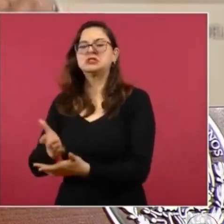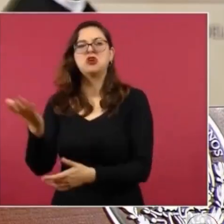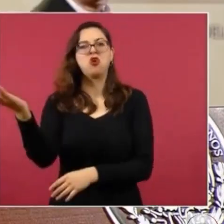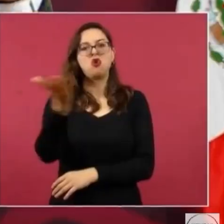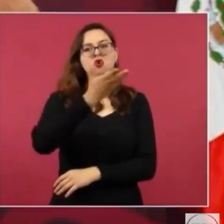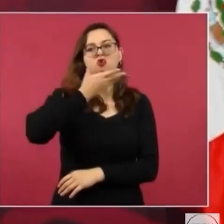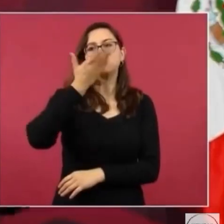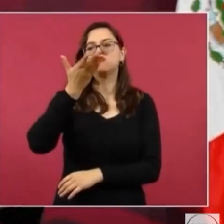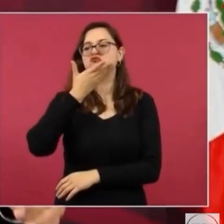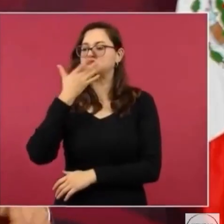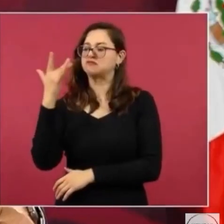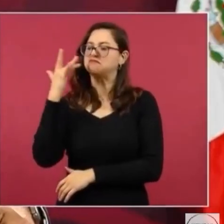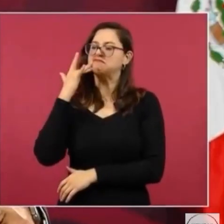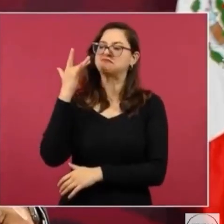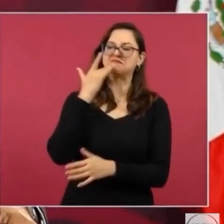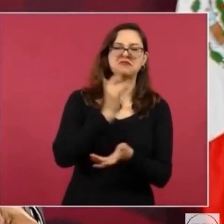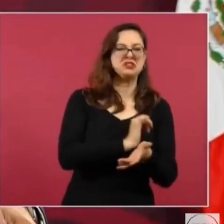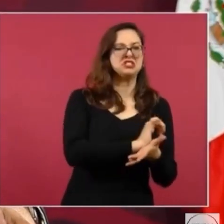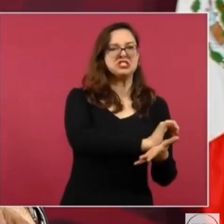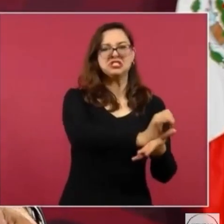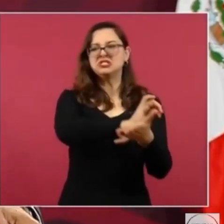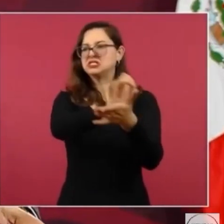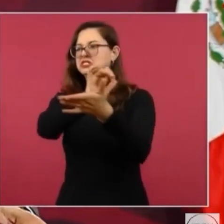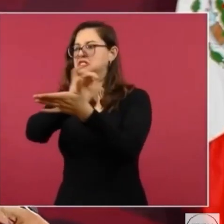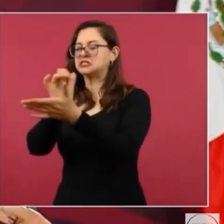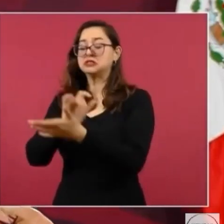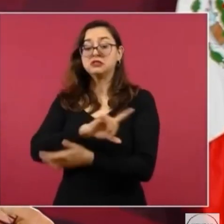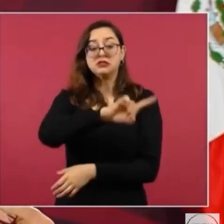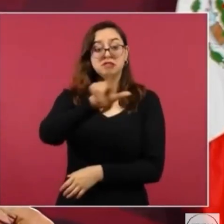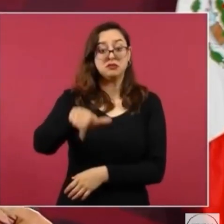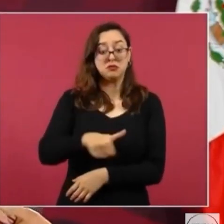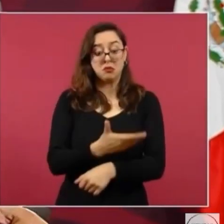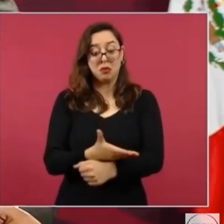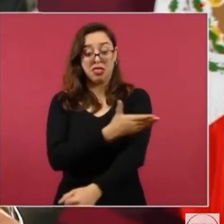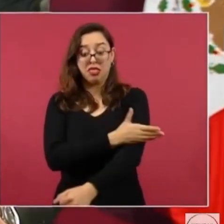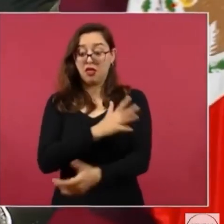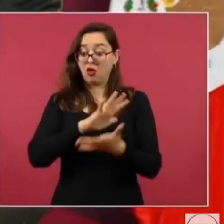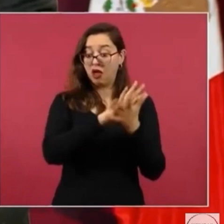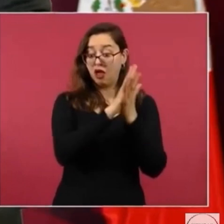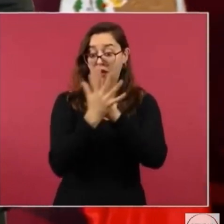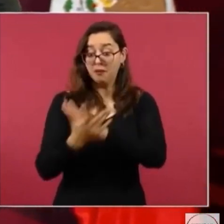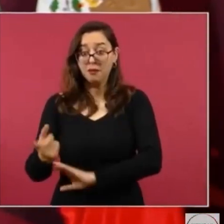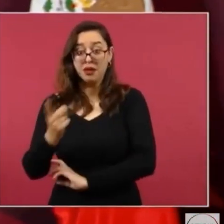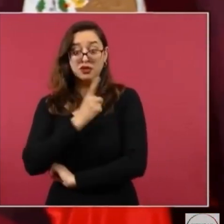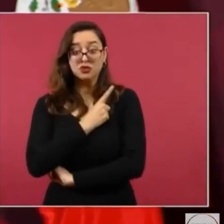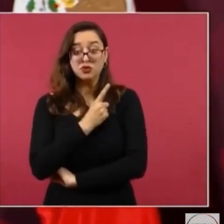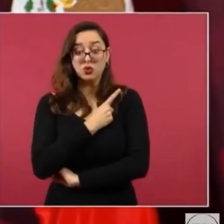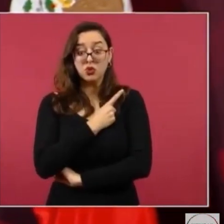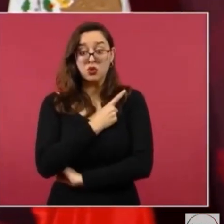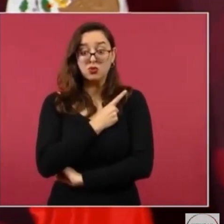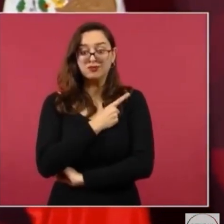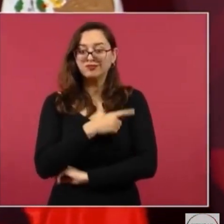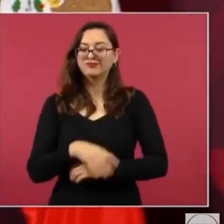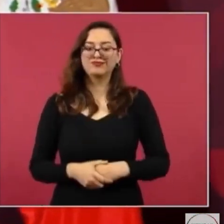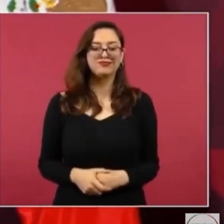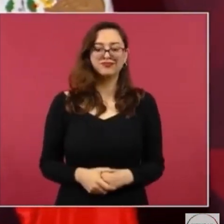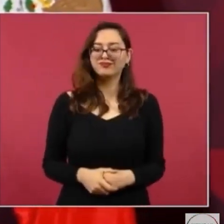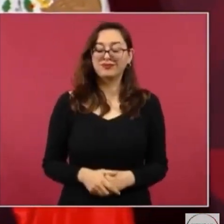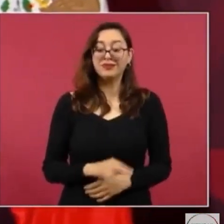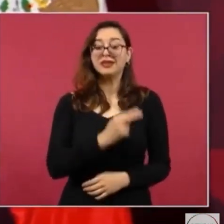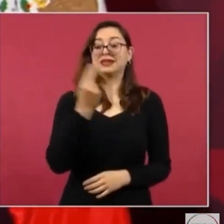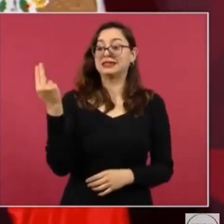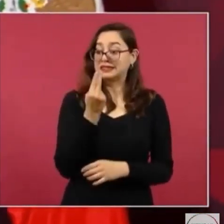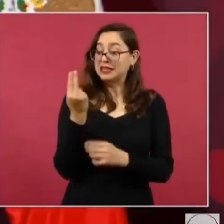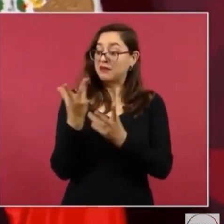Entonces sí era algo muy complicado. Solo con esa alianza podía, y no iba a